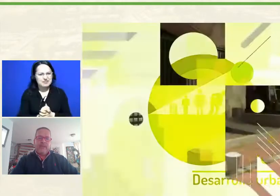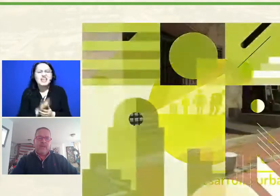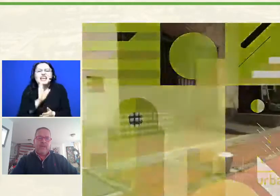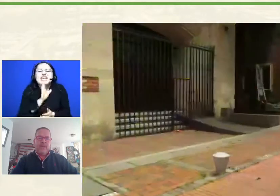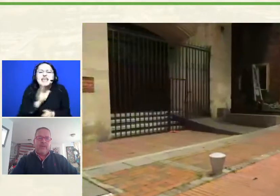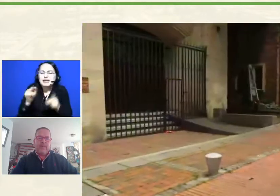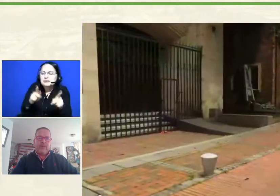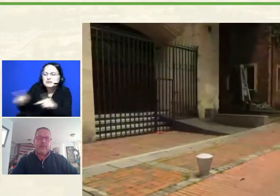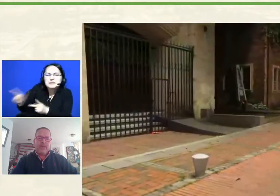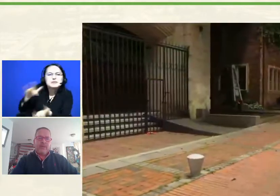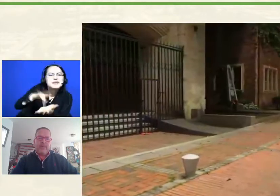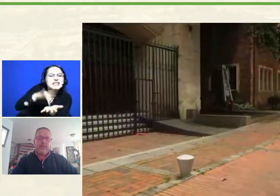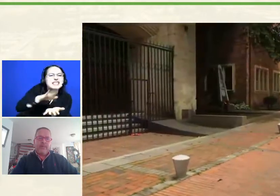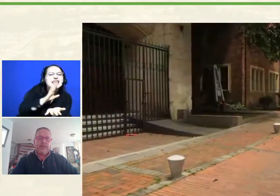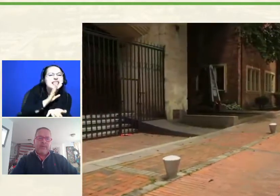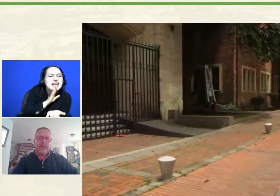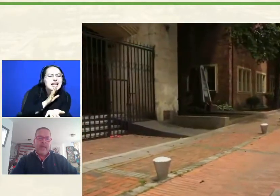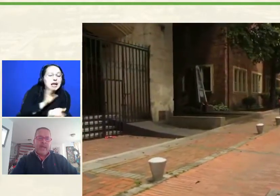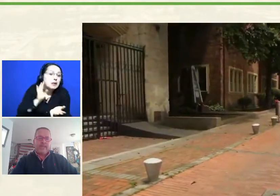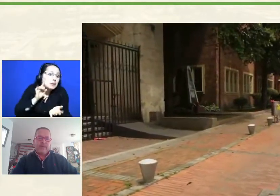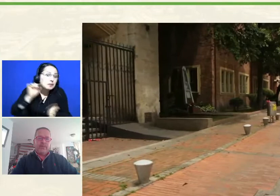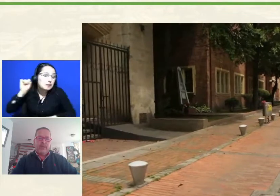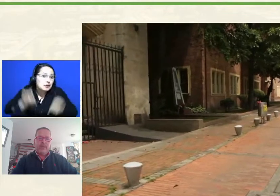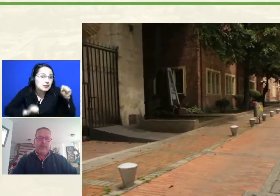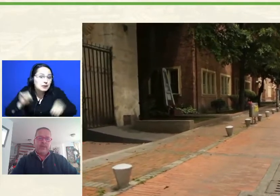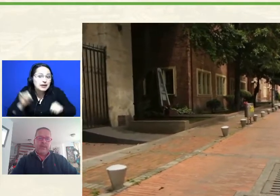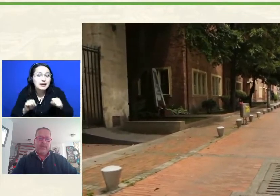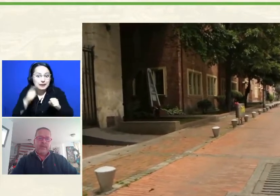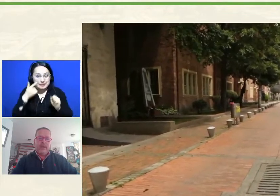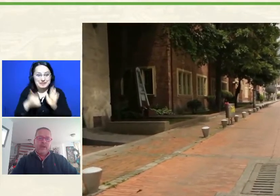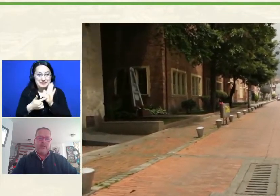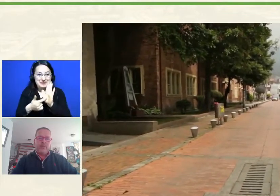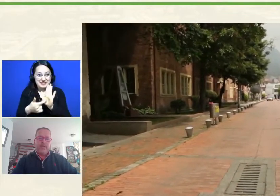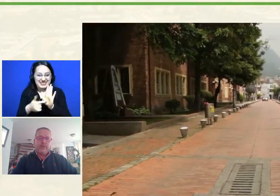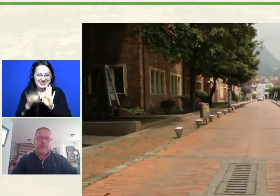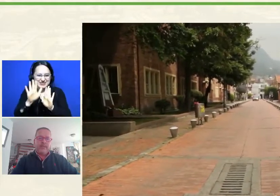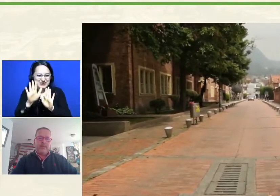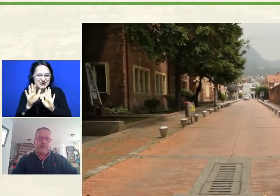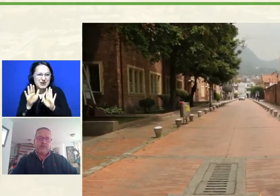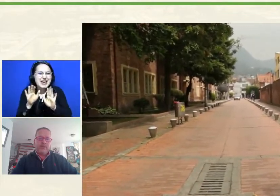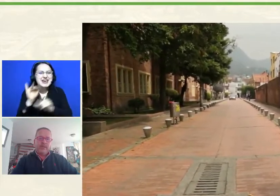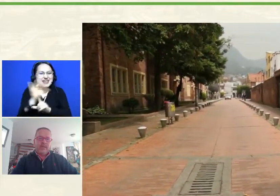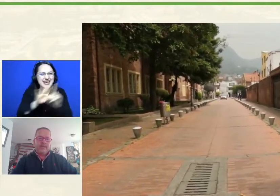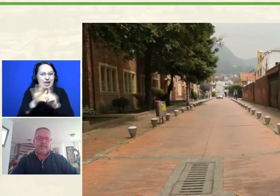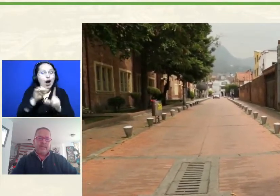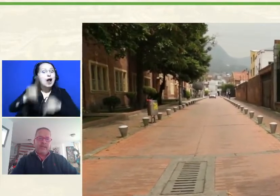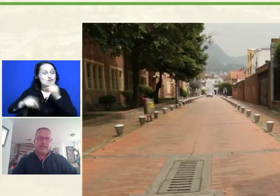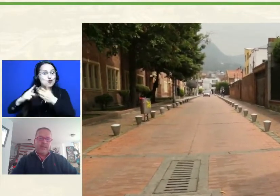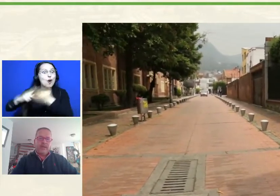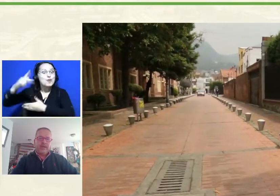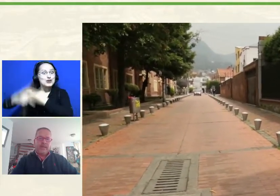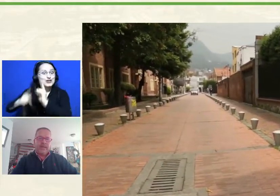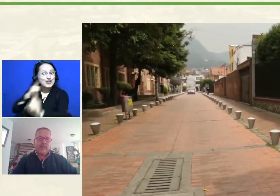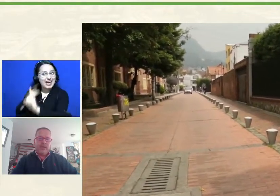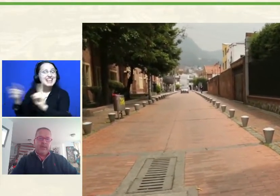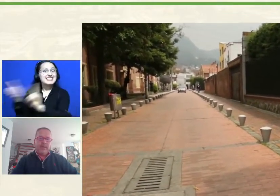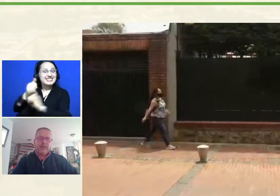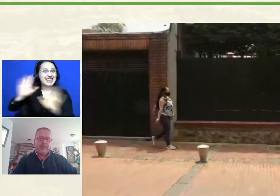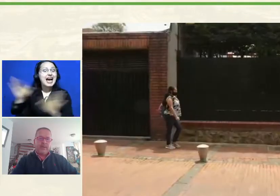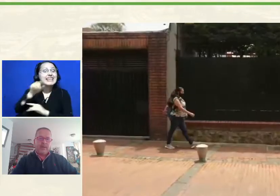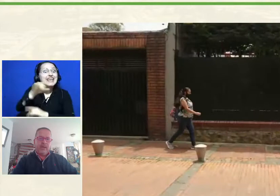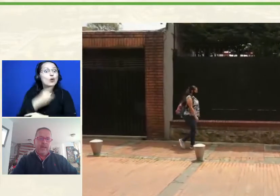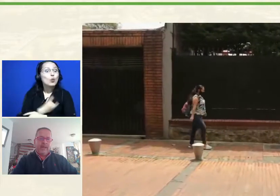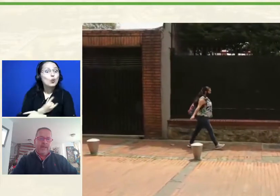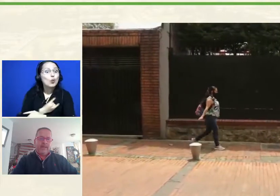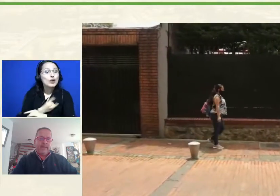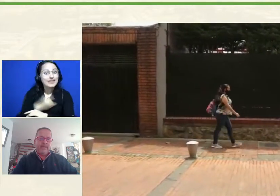postular? Finalmente, la postulación la podemos hacer. Ahí estamos viendo en pantalla los proyectos exitosos. Este es en el caso de la Universidad Católica, donde